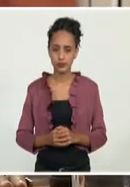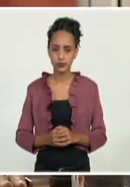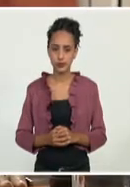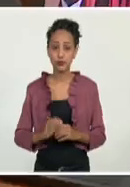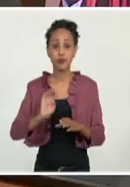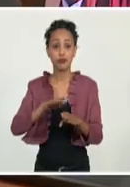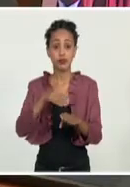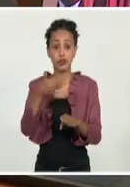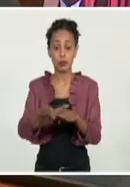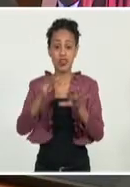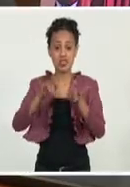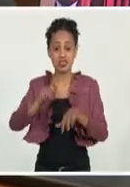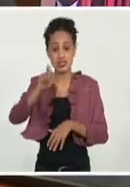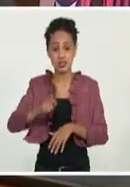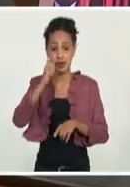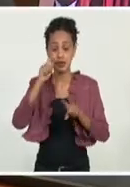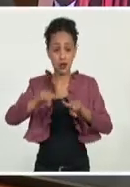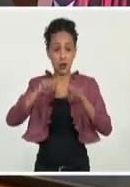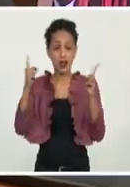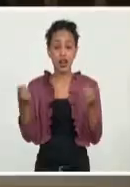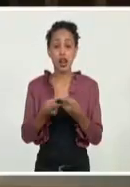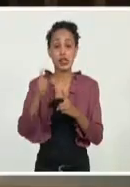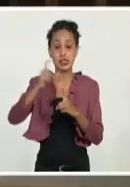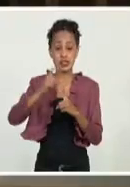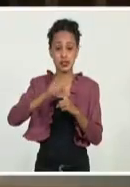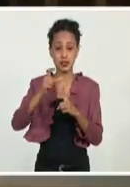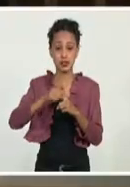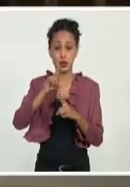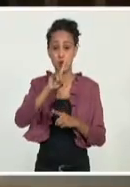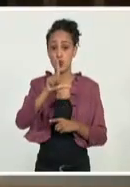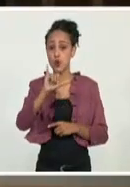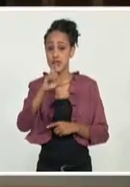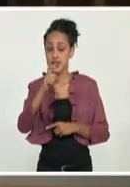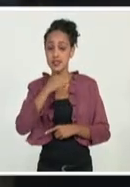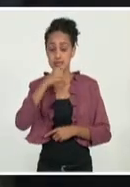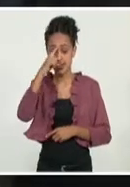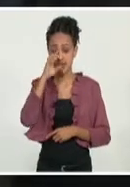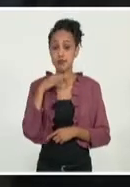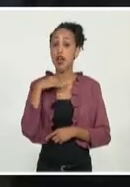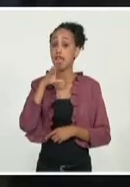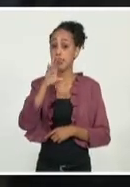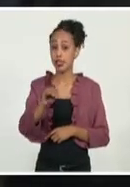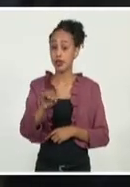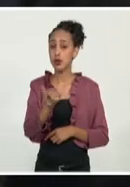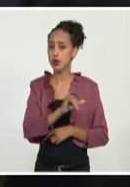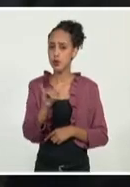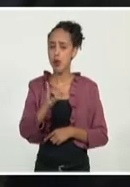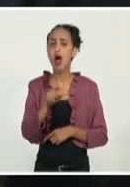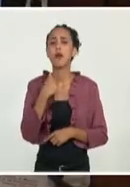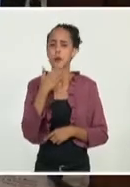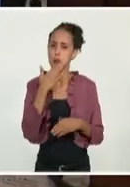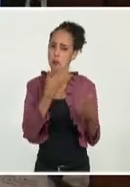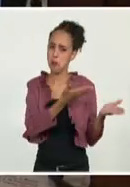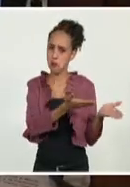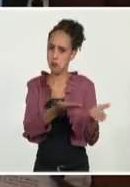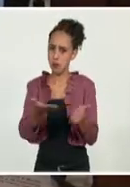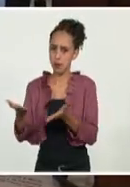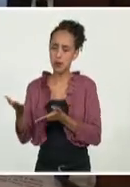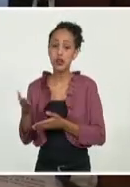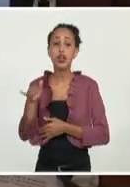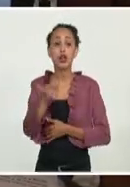Posteriormente, el secretario general de la CTC, Ulises Guilarte de Nacimiento, pronunció las palabras de bienvenida enarbolando